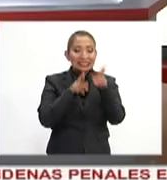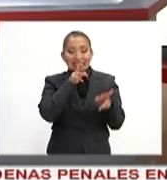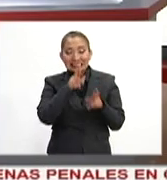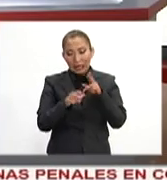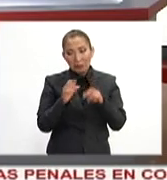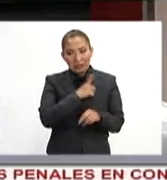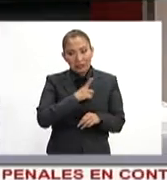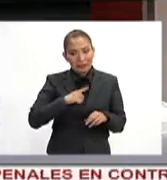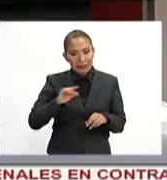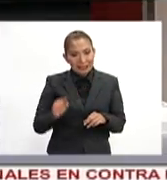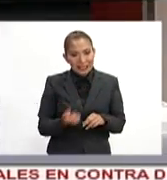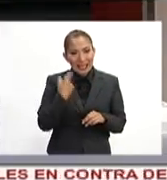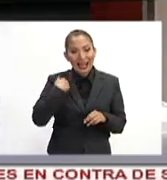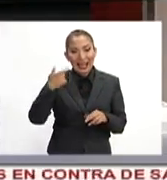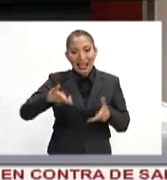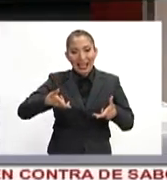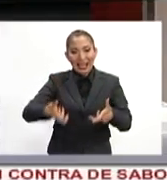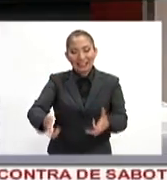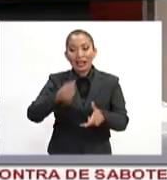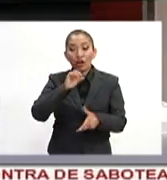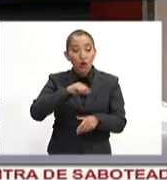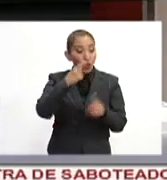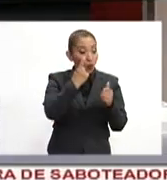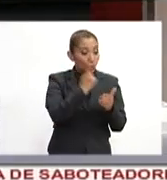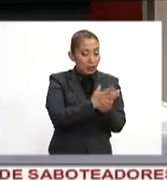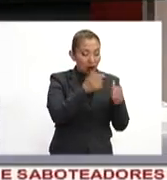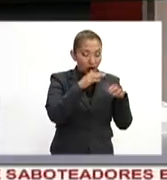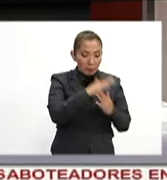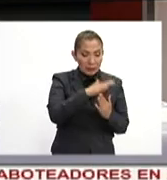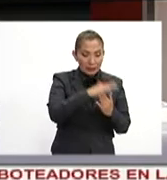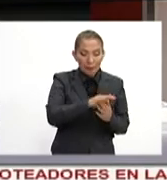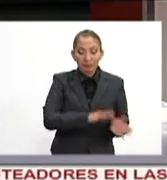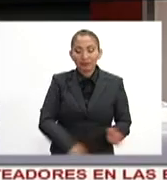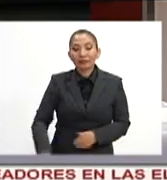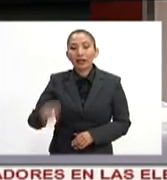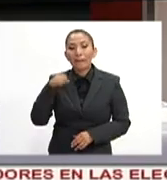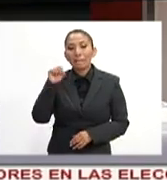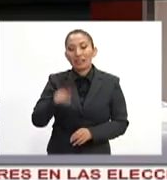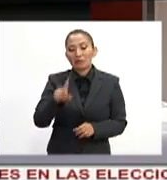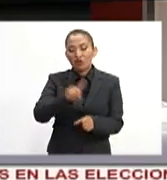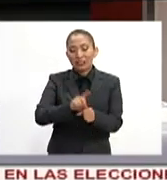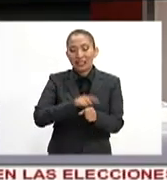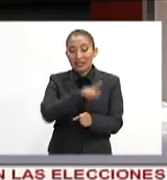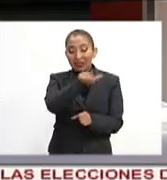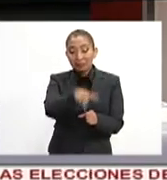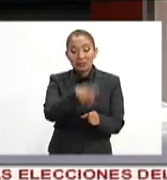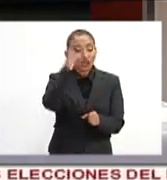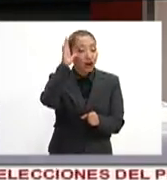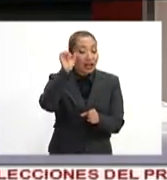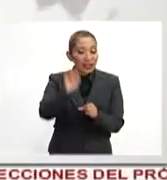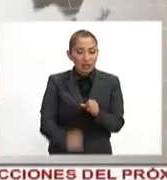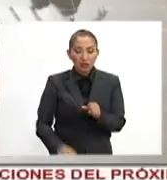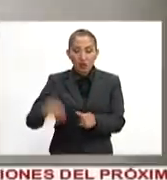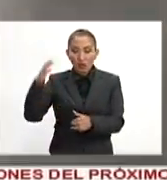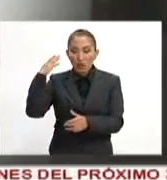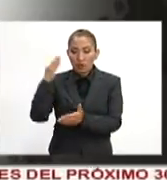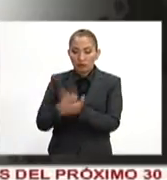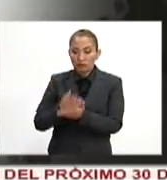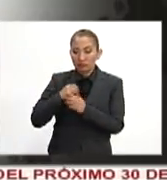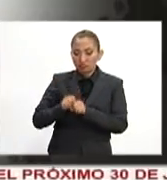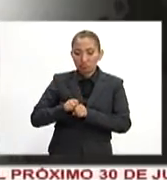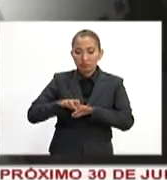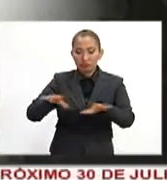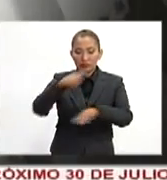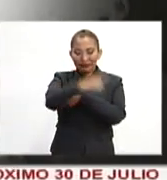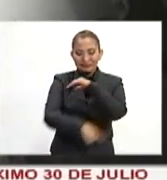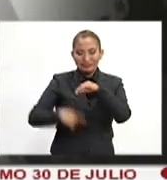es, como debe de ser en la calle, no nada más en los escritorios. Bueno, justo un día después de que Corea del Sur detuvo el despliegue del